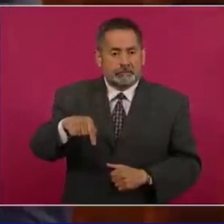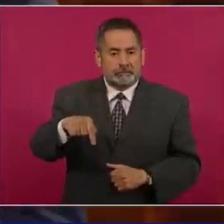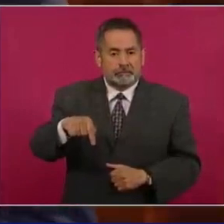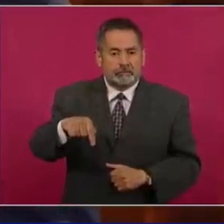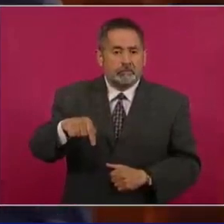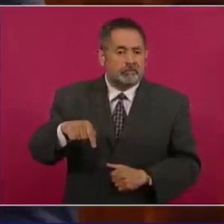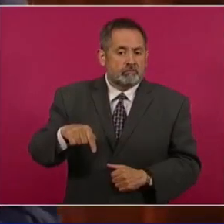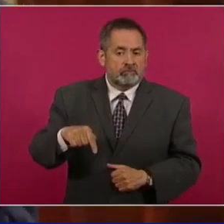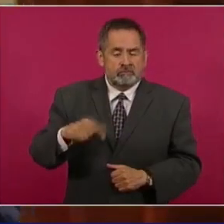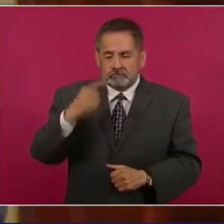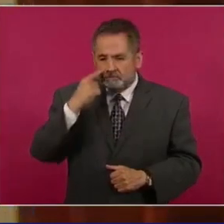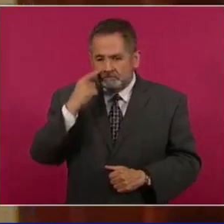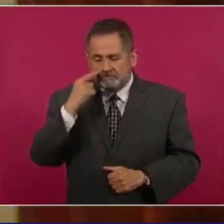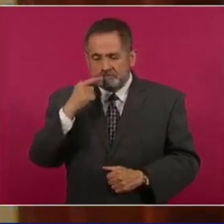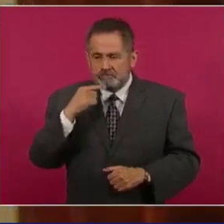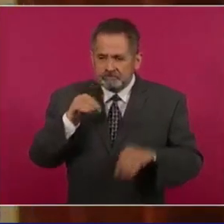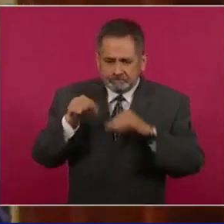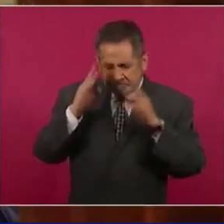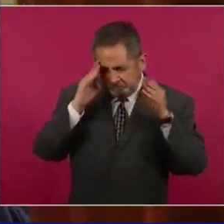entrelazan